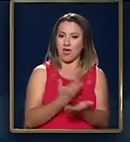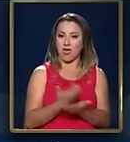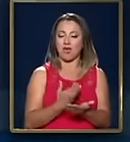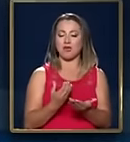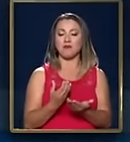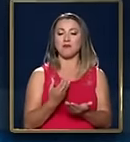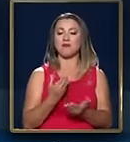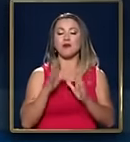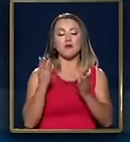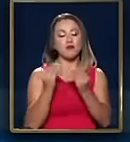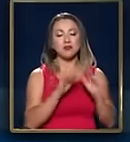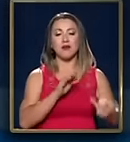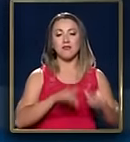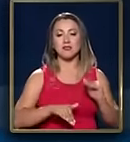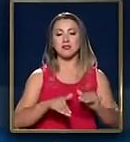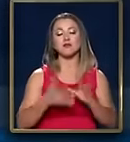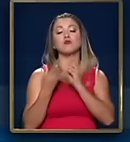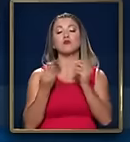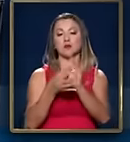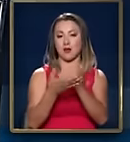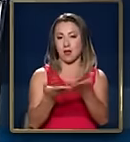muchas veces, muchas gracias.